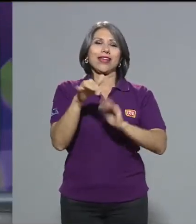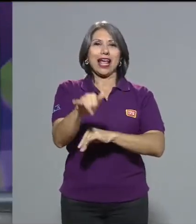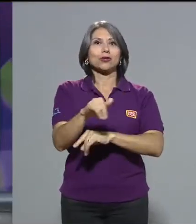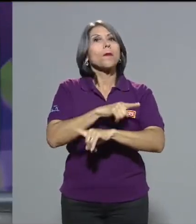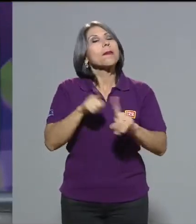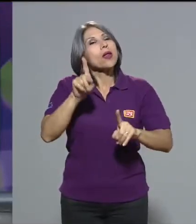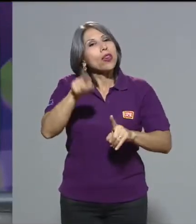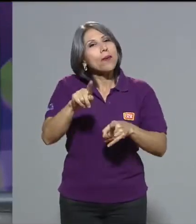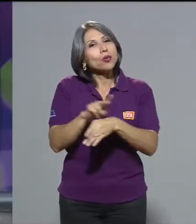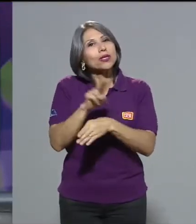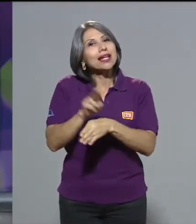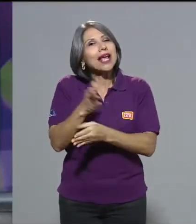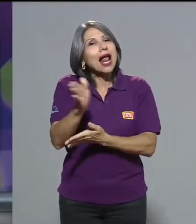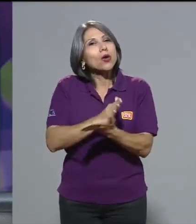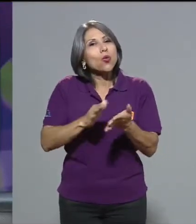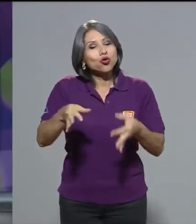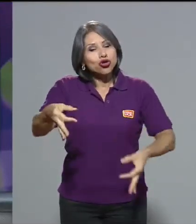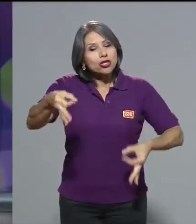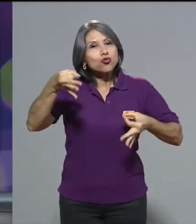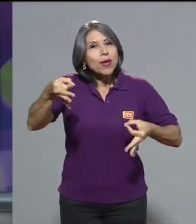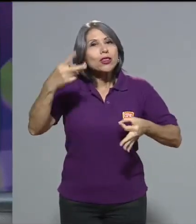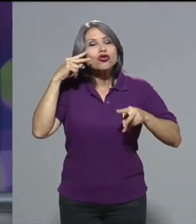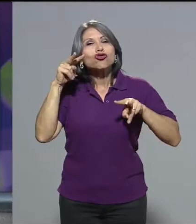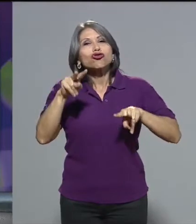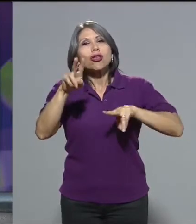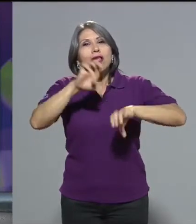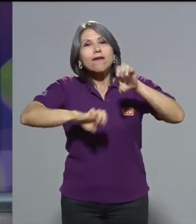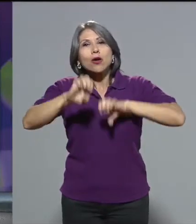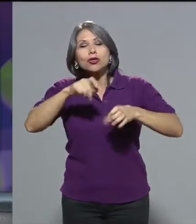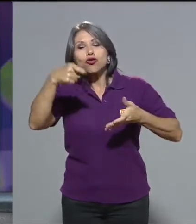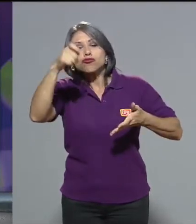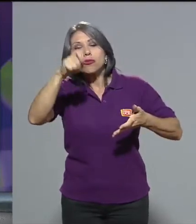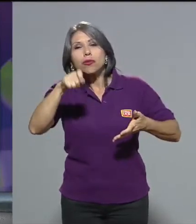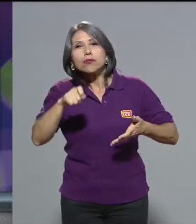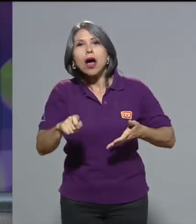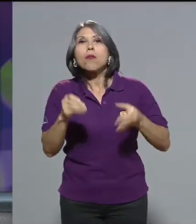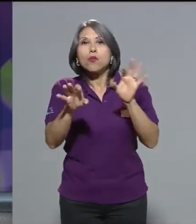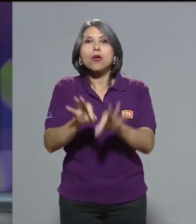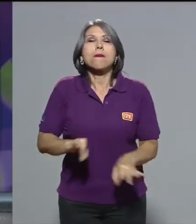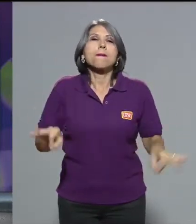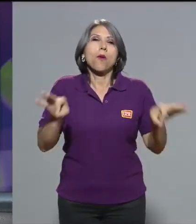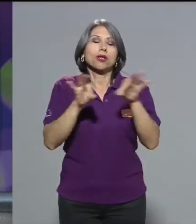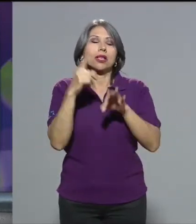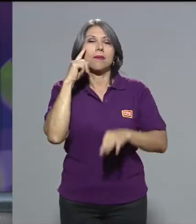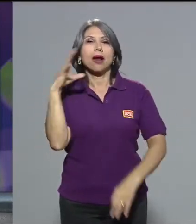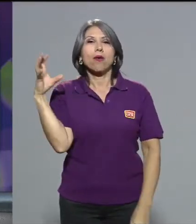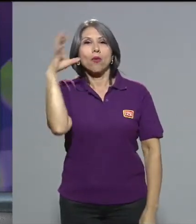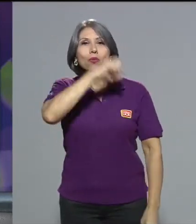poder determinar. Y lo más importante, yo siempre le digo a un padre de familia, no solamente, y esto para mí es